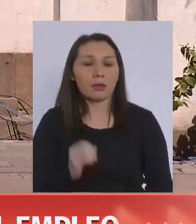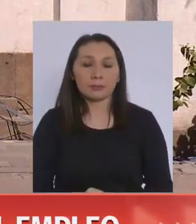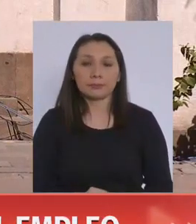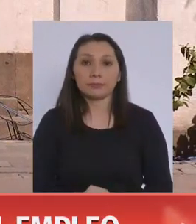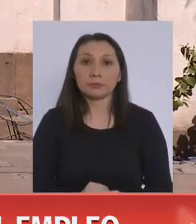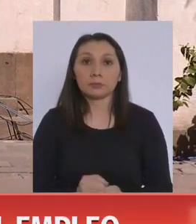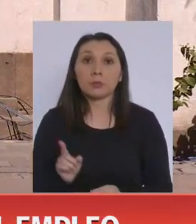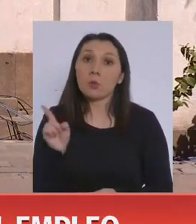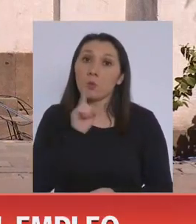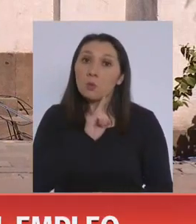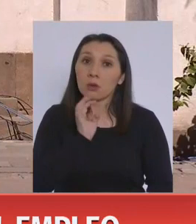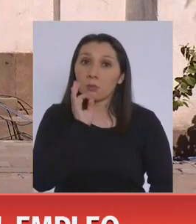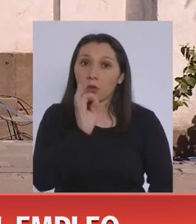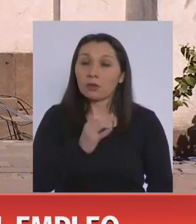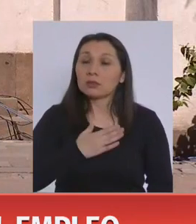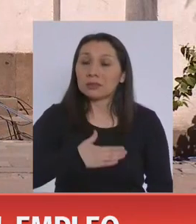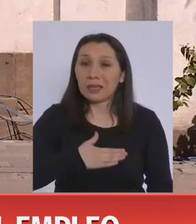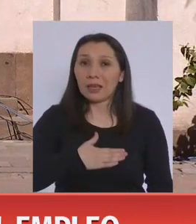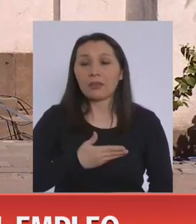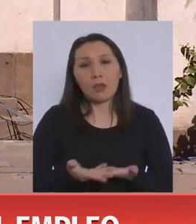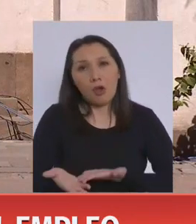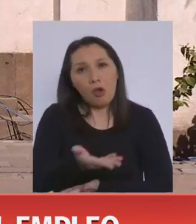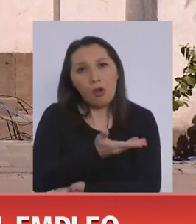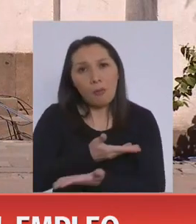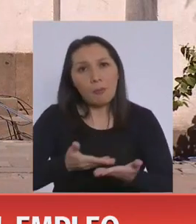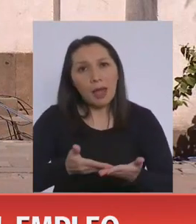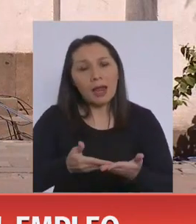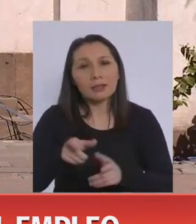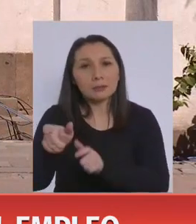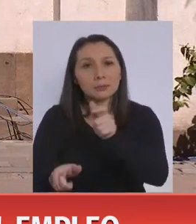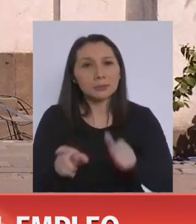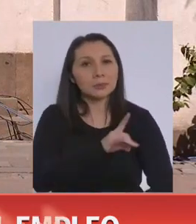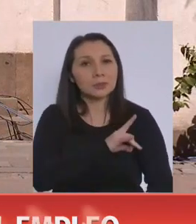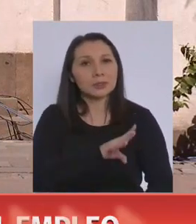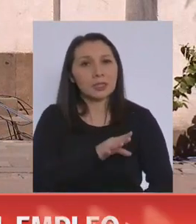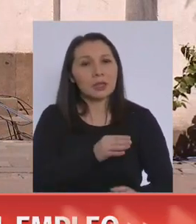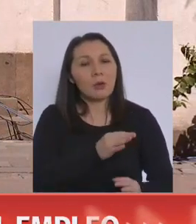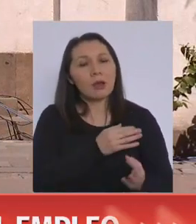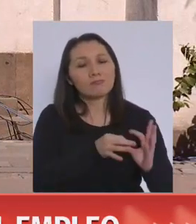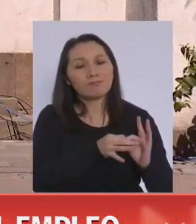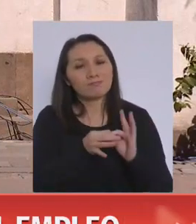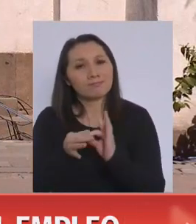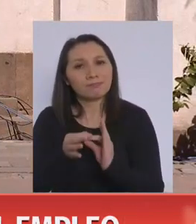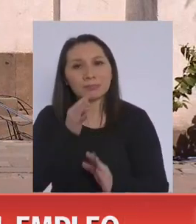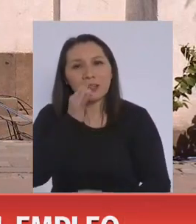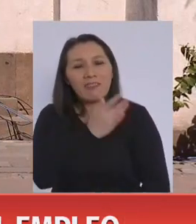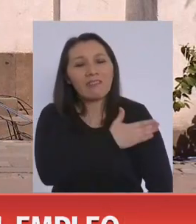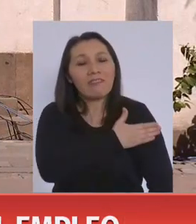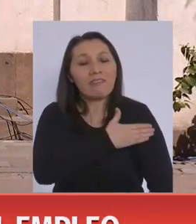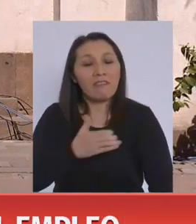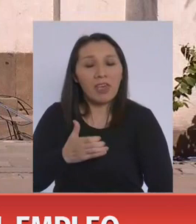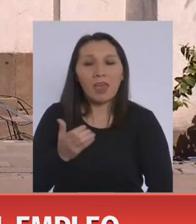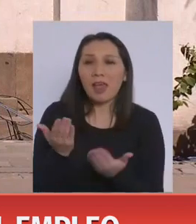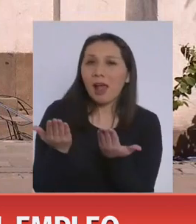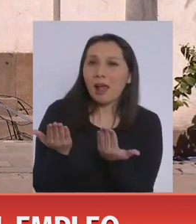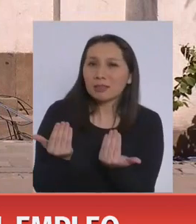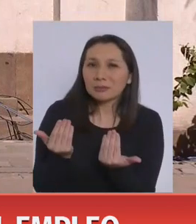Quiero terminar estas palabras compartiendo con mis compatriotas un mensaje de fe, de esperanza.